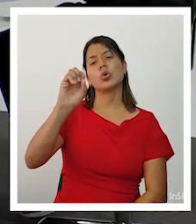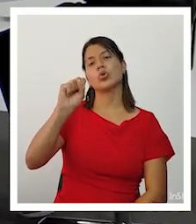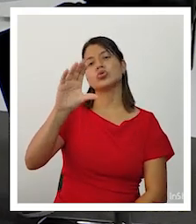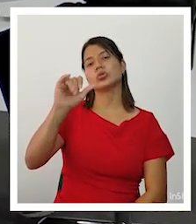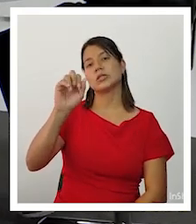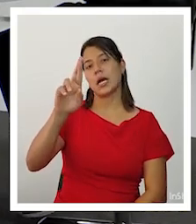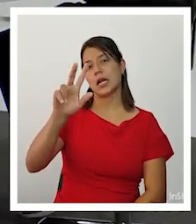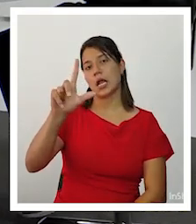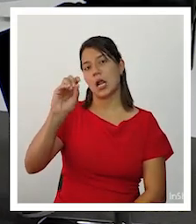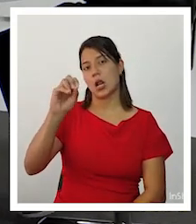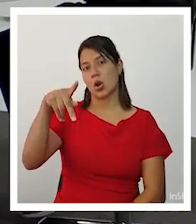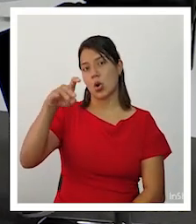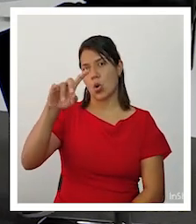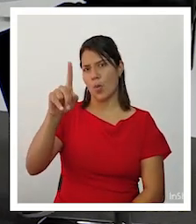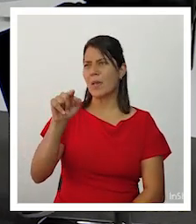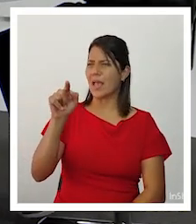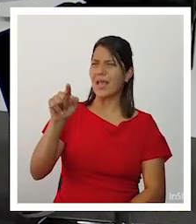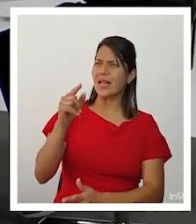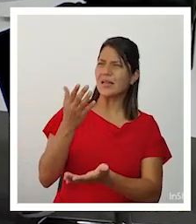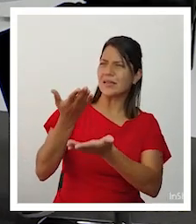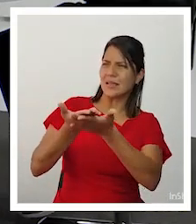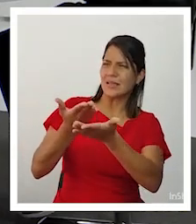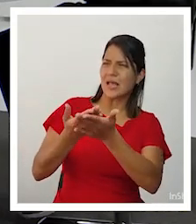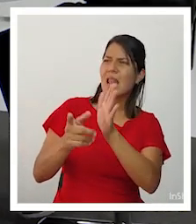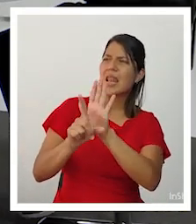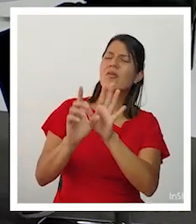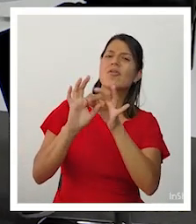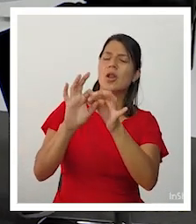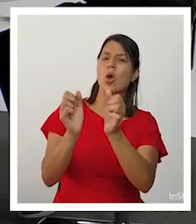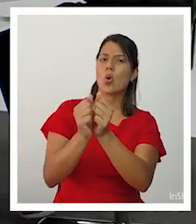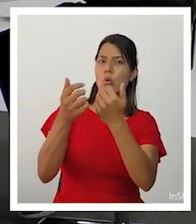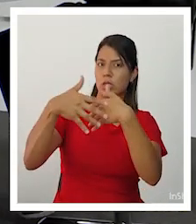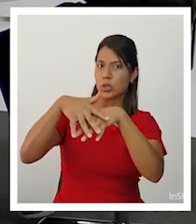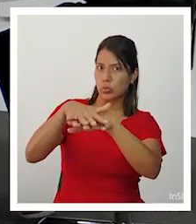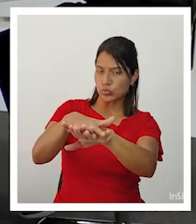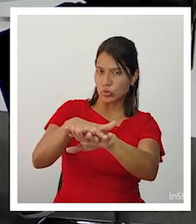leyes relacionadas con el tema de la inclusión.